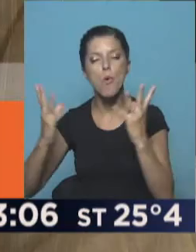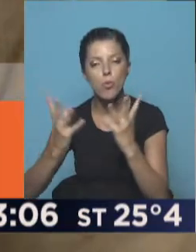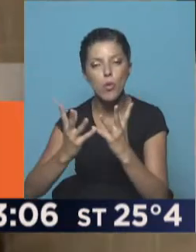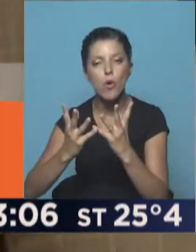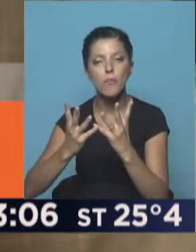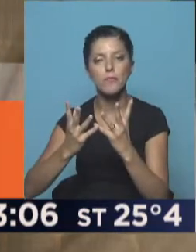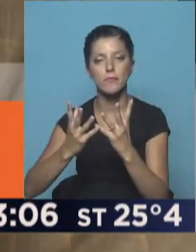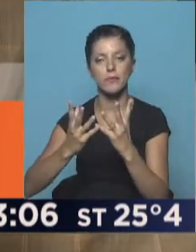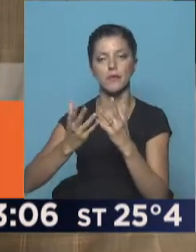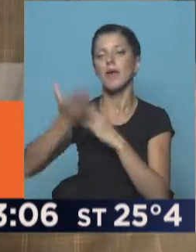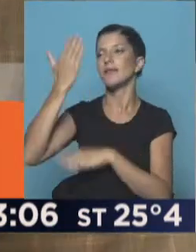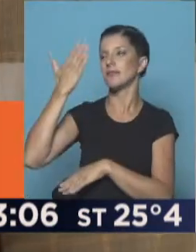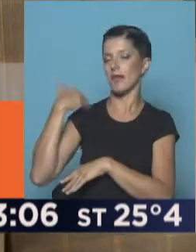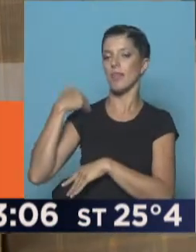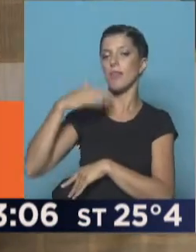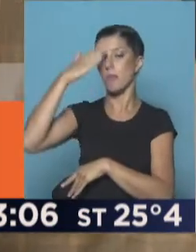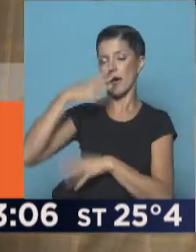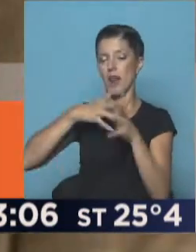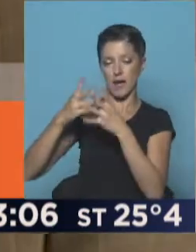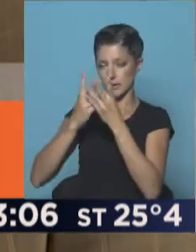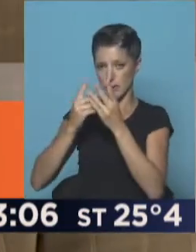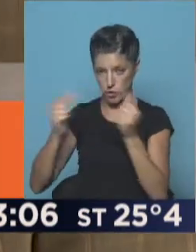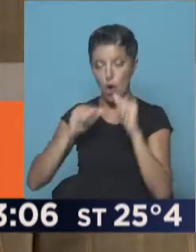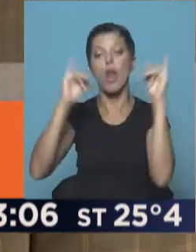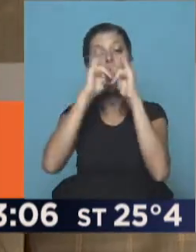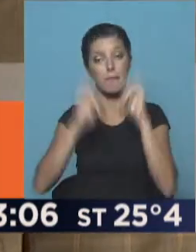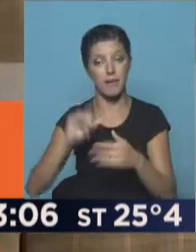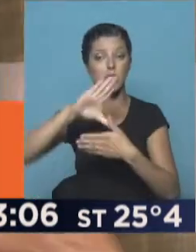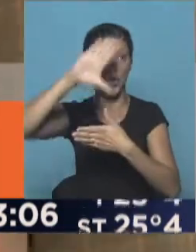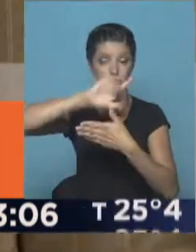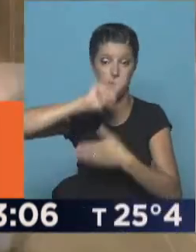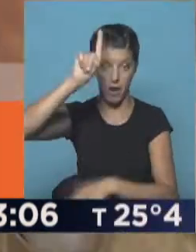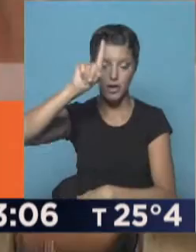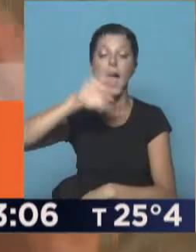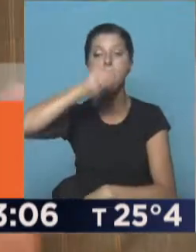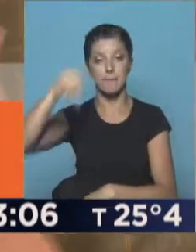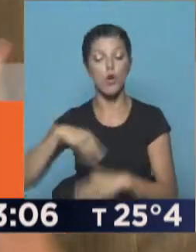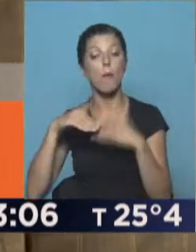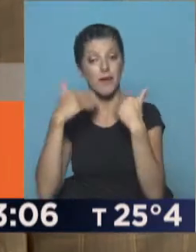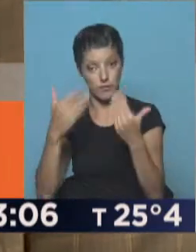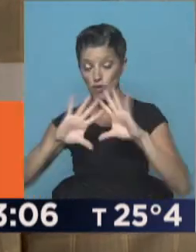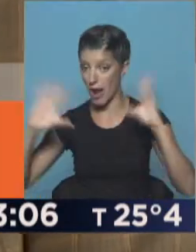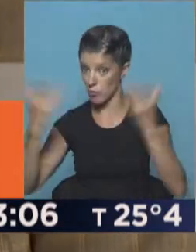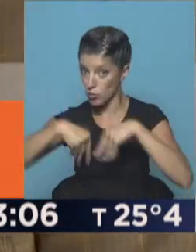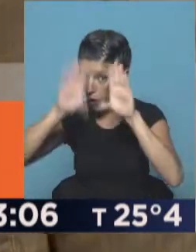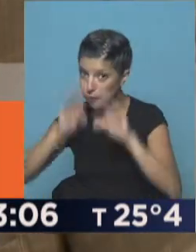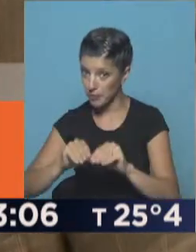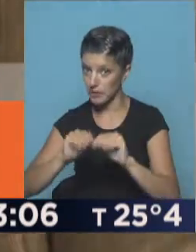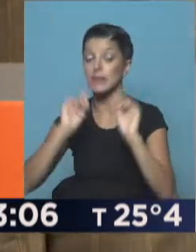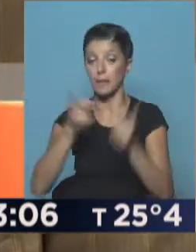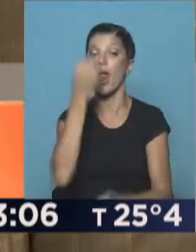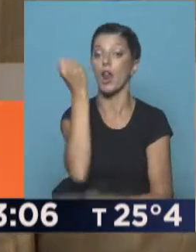la Pax Americana de la posguerra ha dado enormes beneficios al capitalismo, pero al mundo en general, y ha permitido